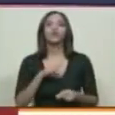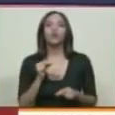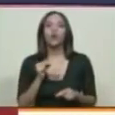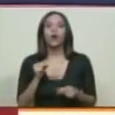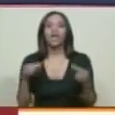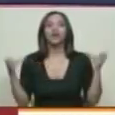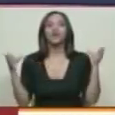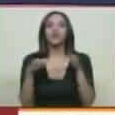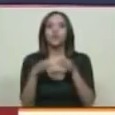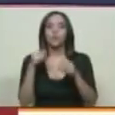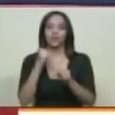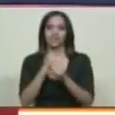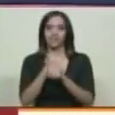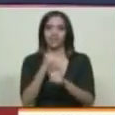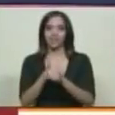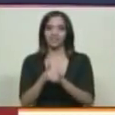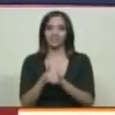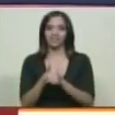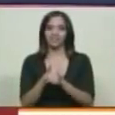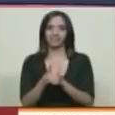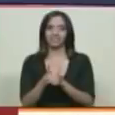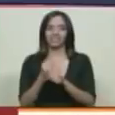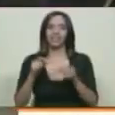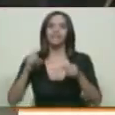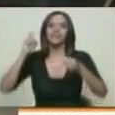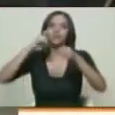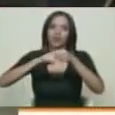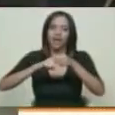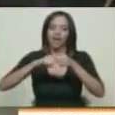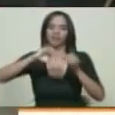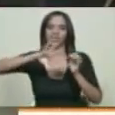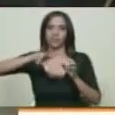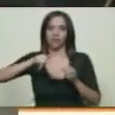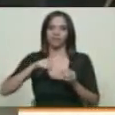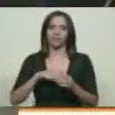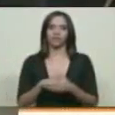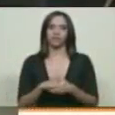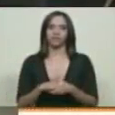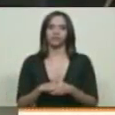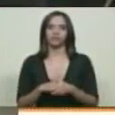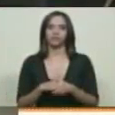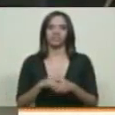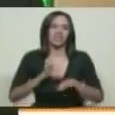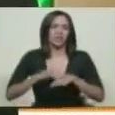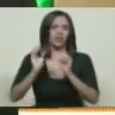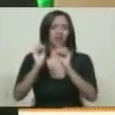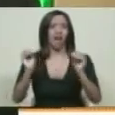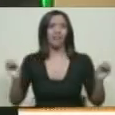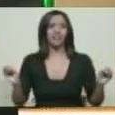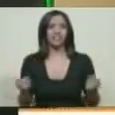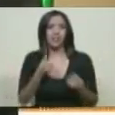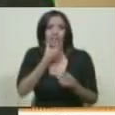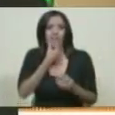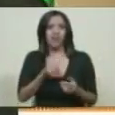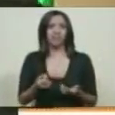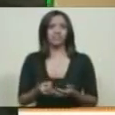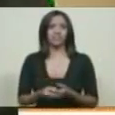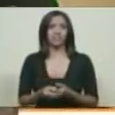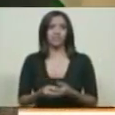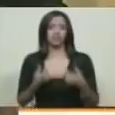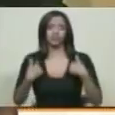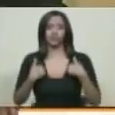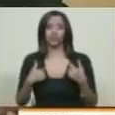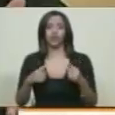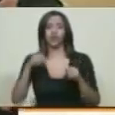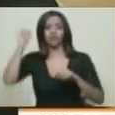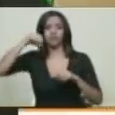de trabajadores que están vinculados a esa mafia. ¿Por qué no denuncian? Está sencillo, si yo cuando saqué el Farmatodo,